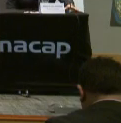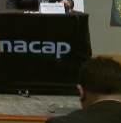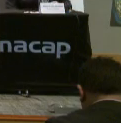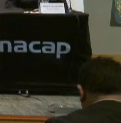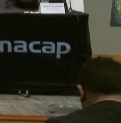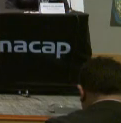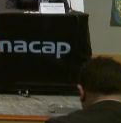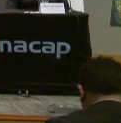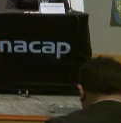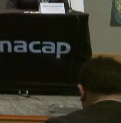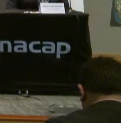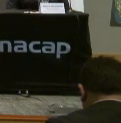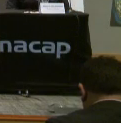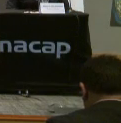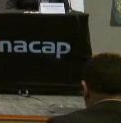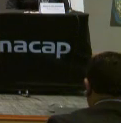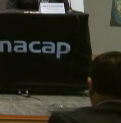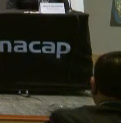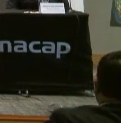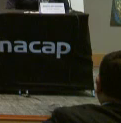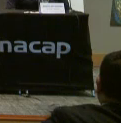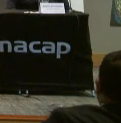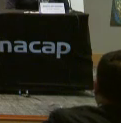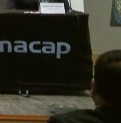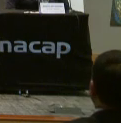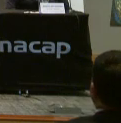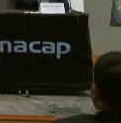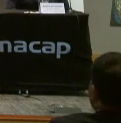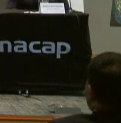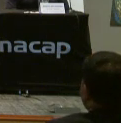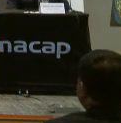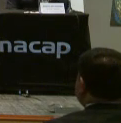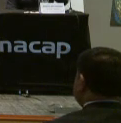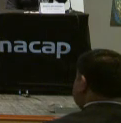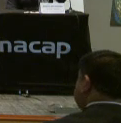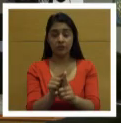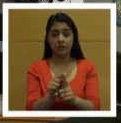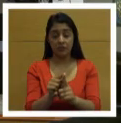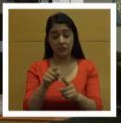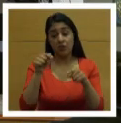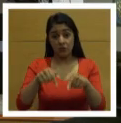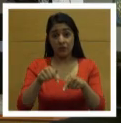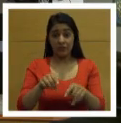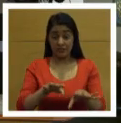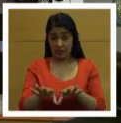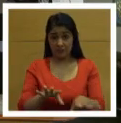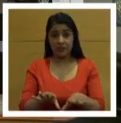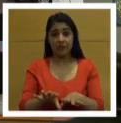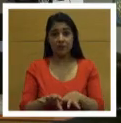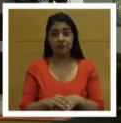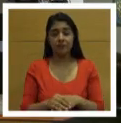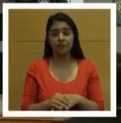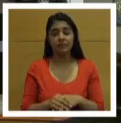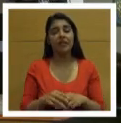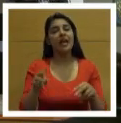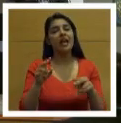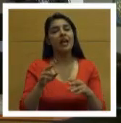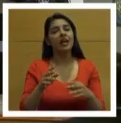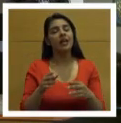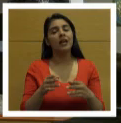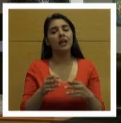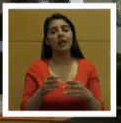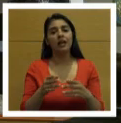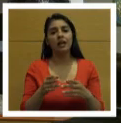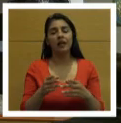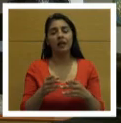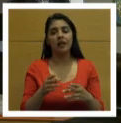Continuar con las exposiciones que constituyen el propósito fundamental de esta actividad, será entrega por parte